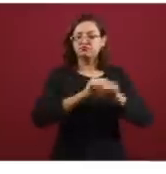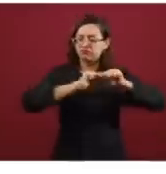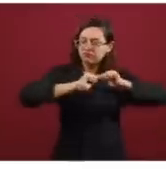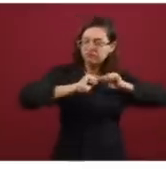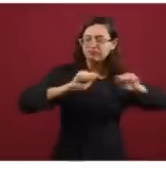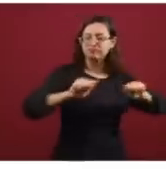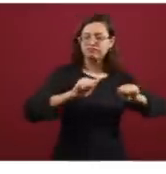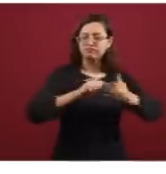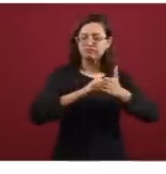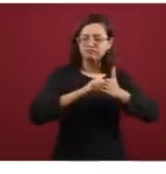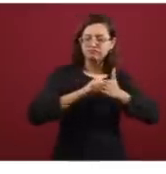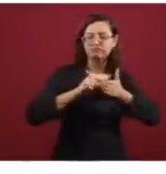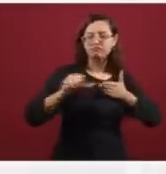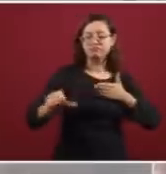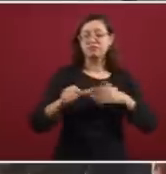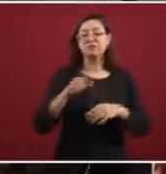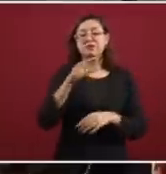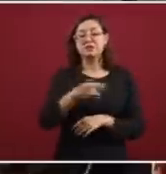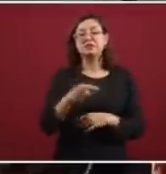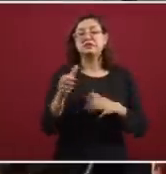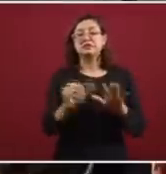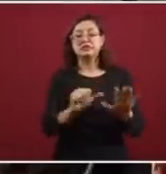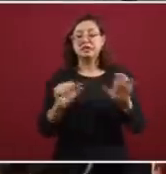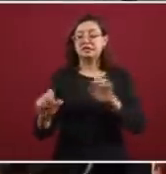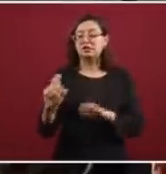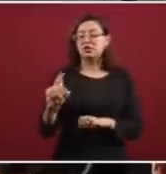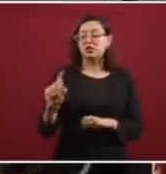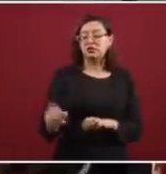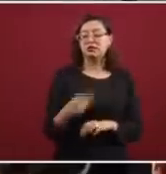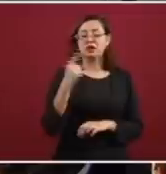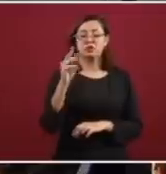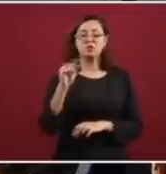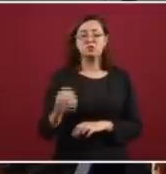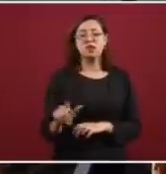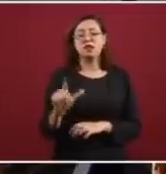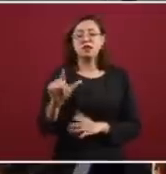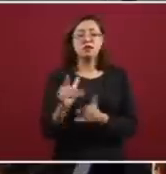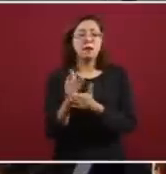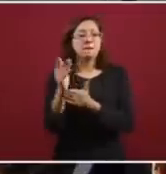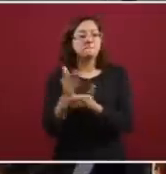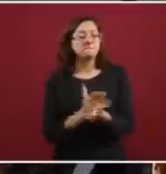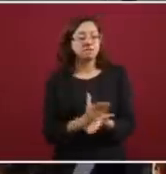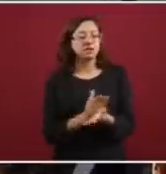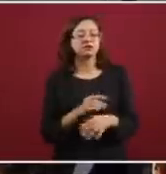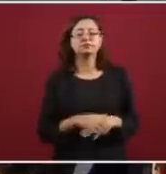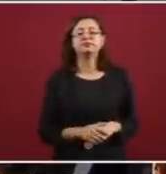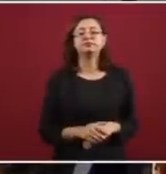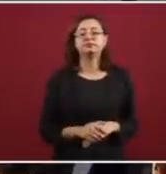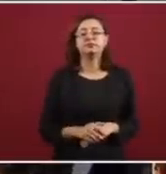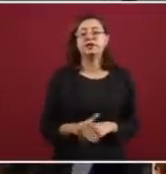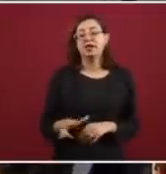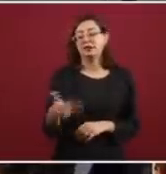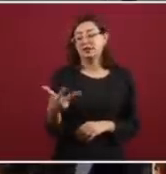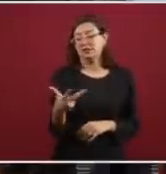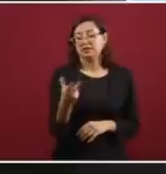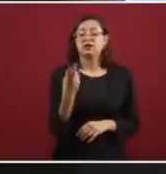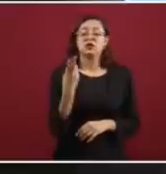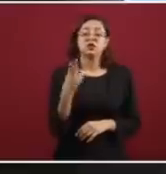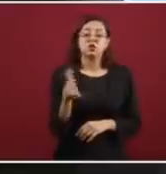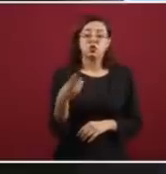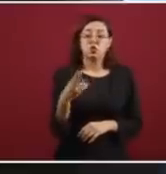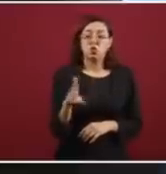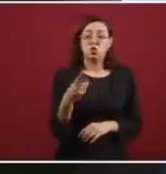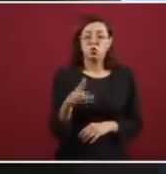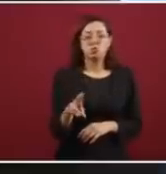dando 631 mililitros de menos por cada 20 litros. El 13 de noviembre nos encontramos